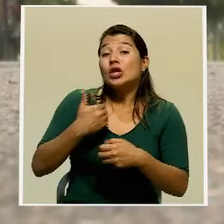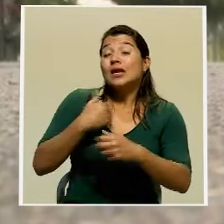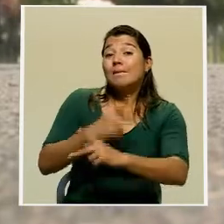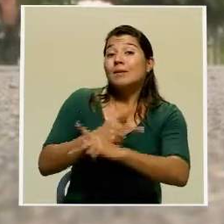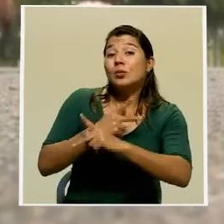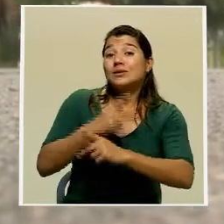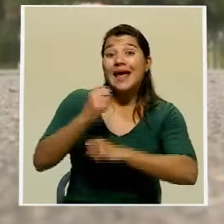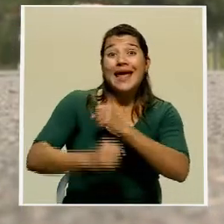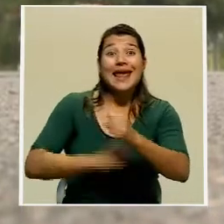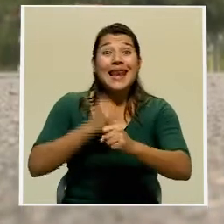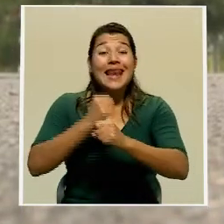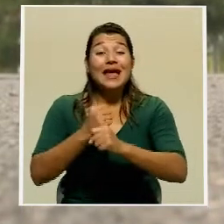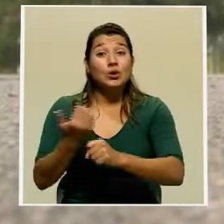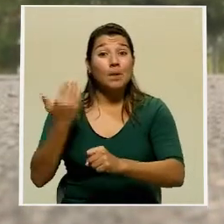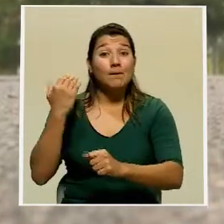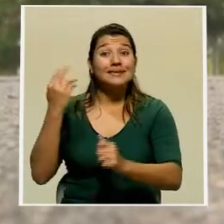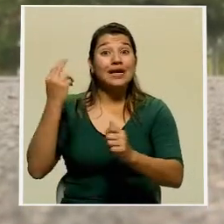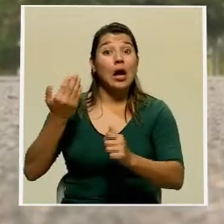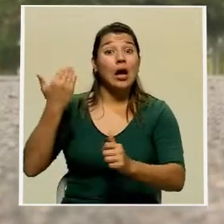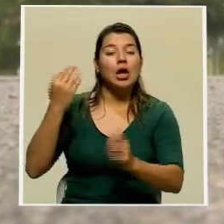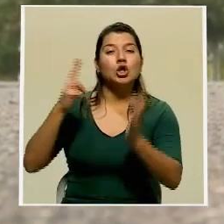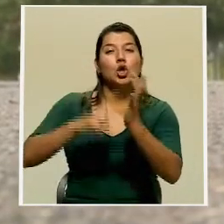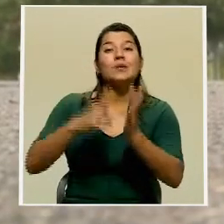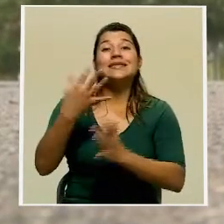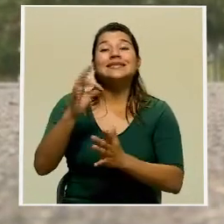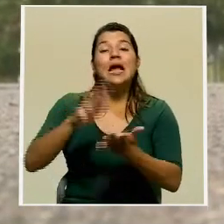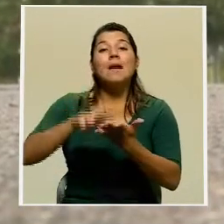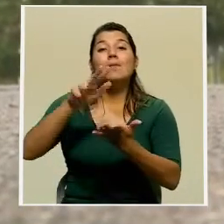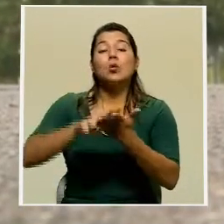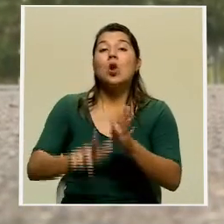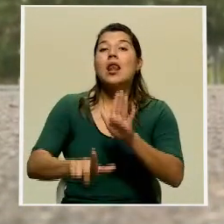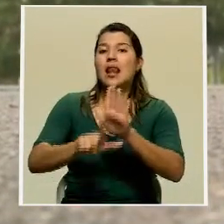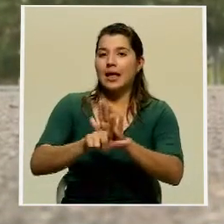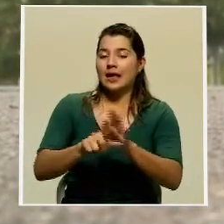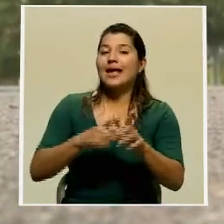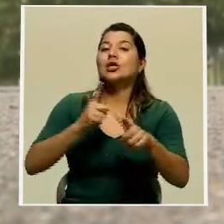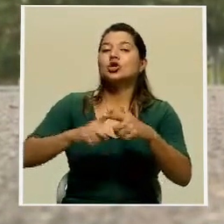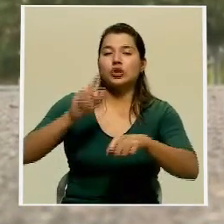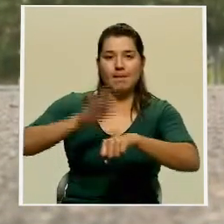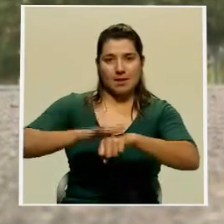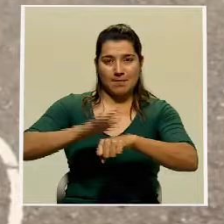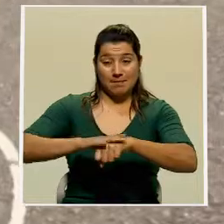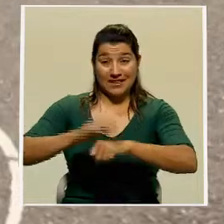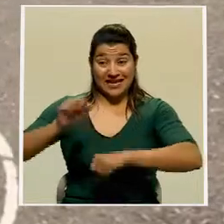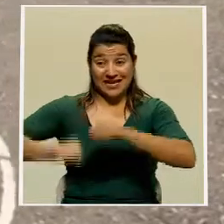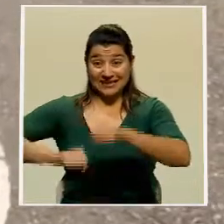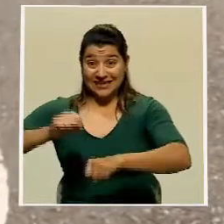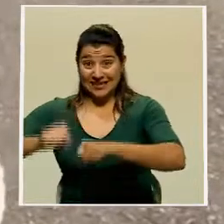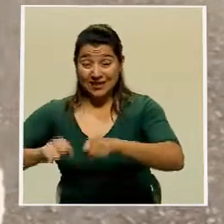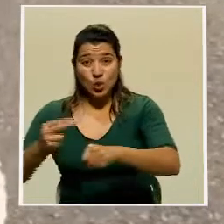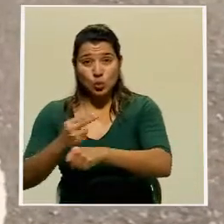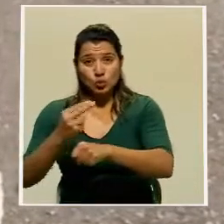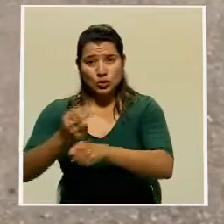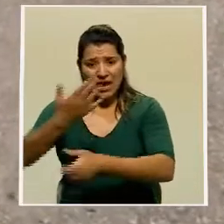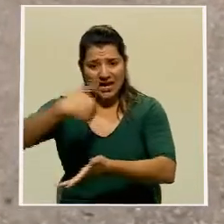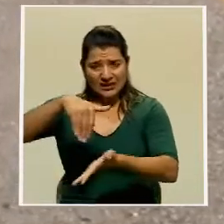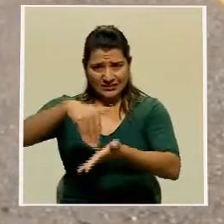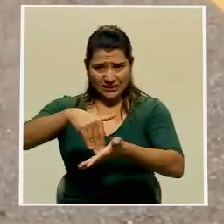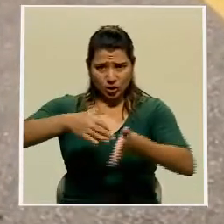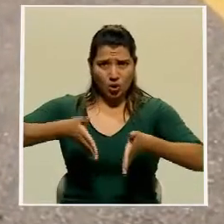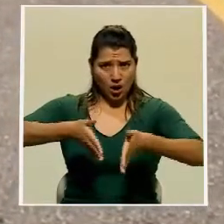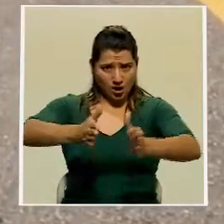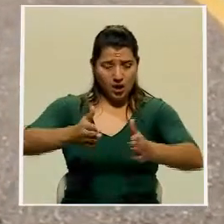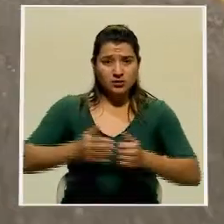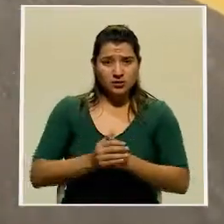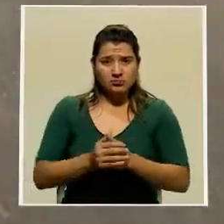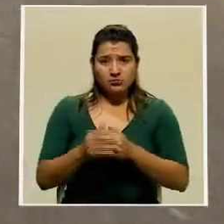En 2019 se aprobó una ley de tránsito donde se permite a los ciclistas circular en el centro del carril. Intentamos